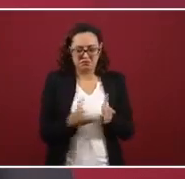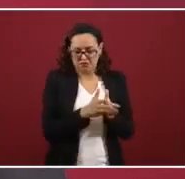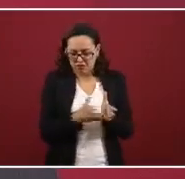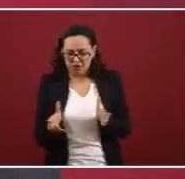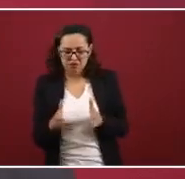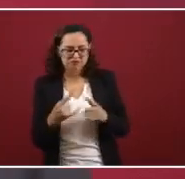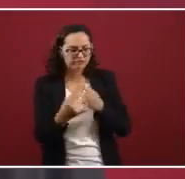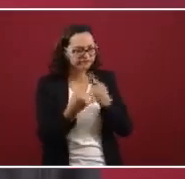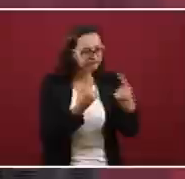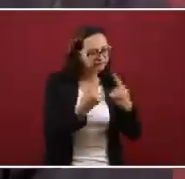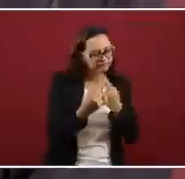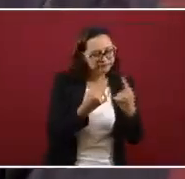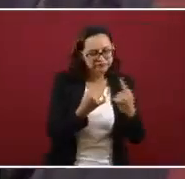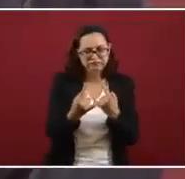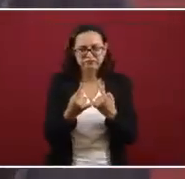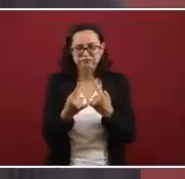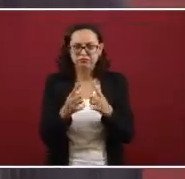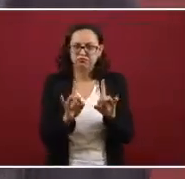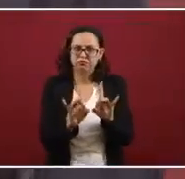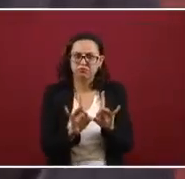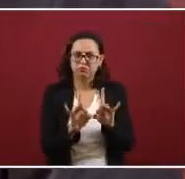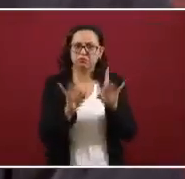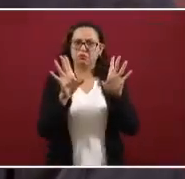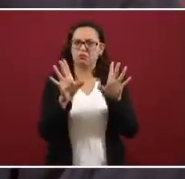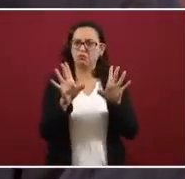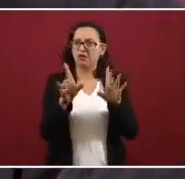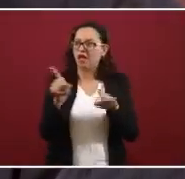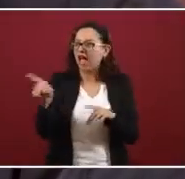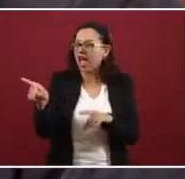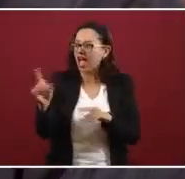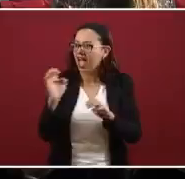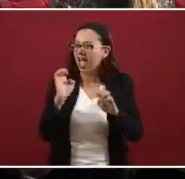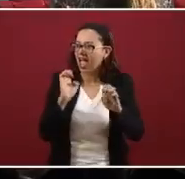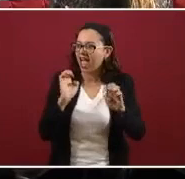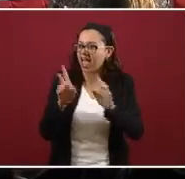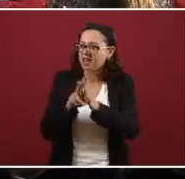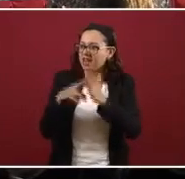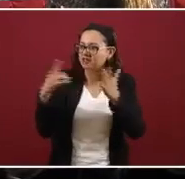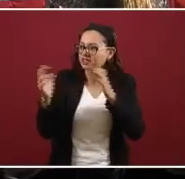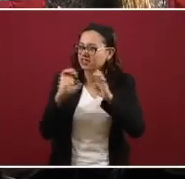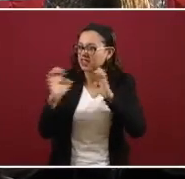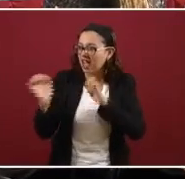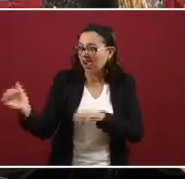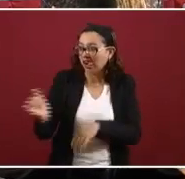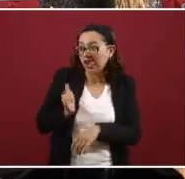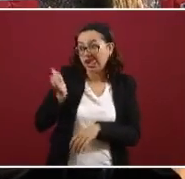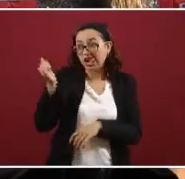y va una demanda porque salió una entrevista en una revista